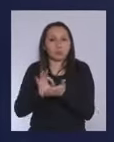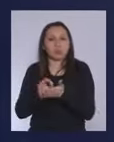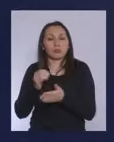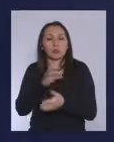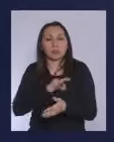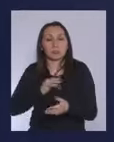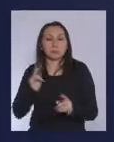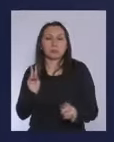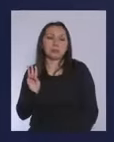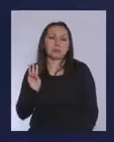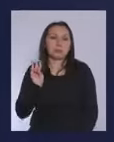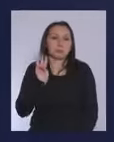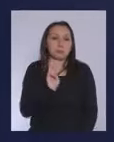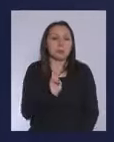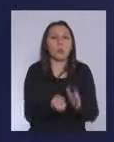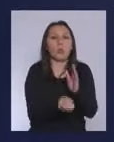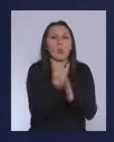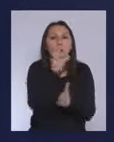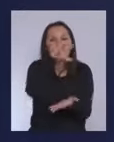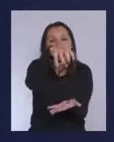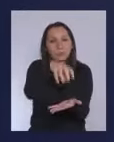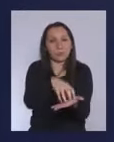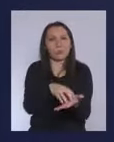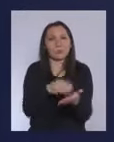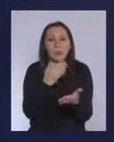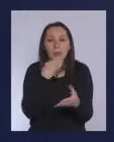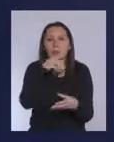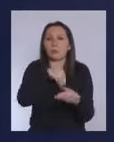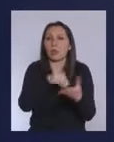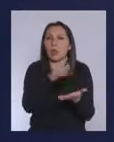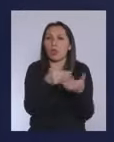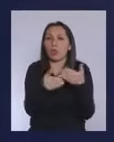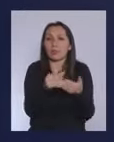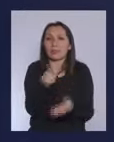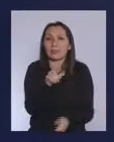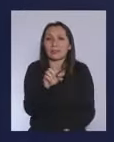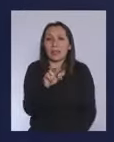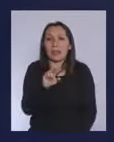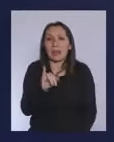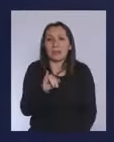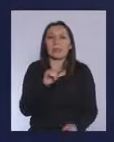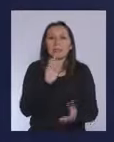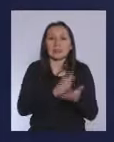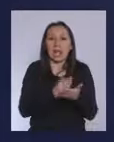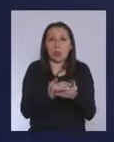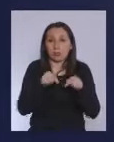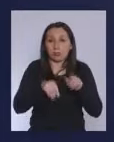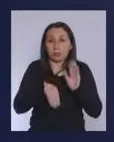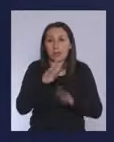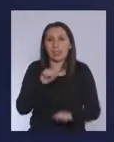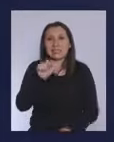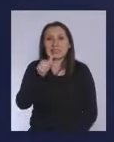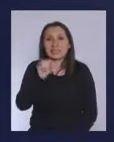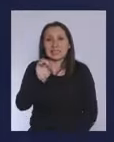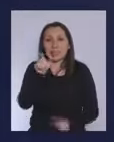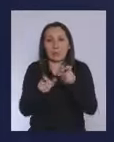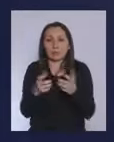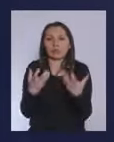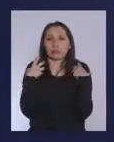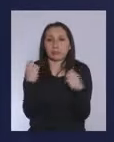abrimos un nuevo centro de trazabilidad en la seremi de salud donde a nivel de hoy día hay más de 60